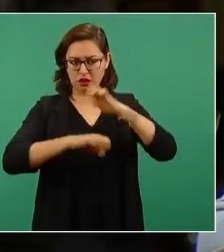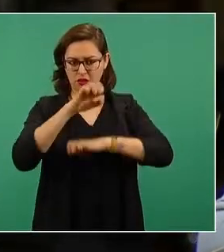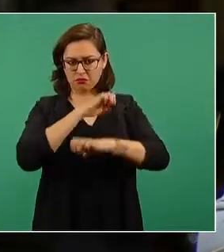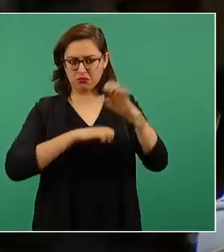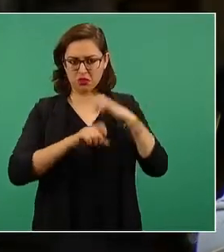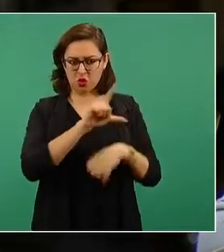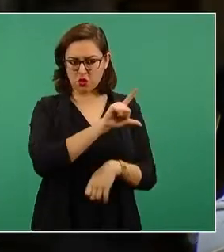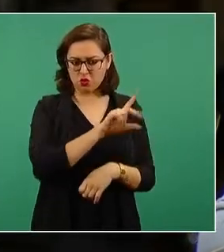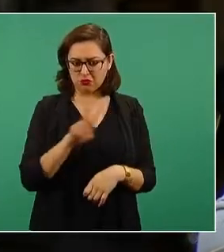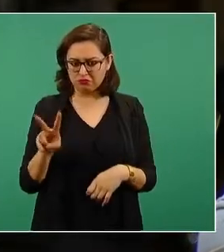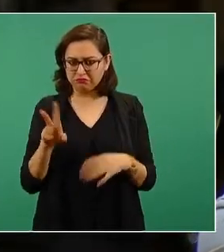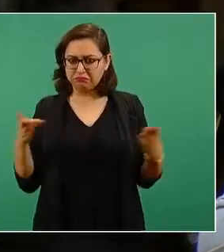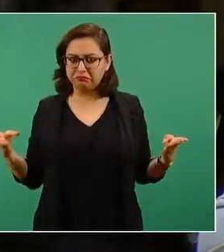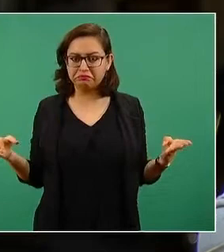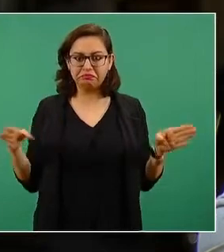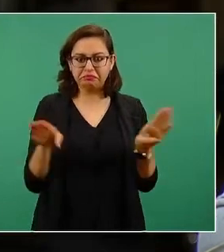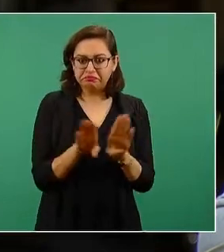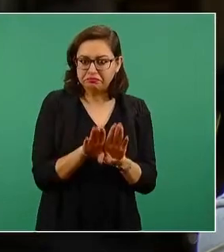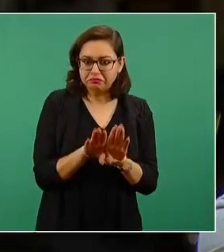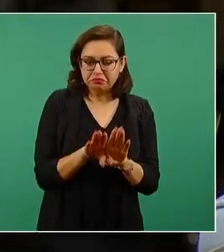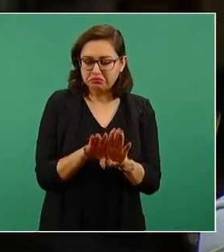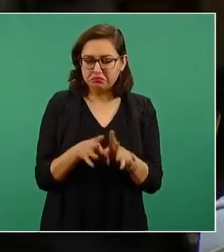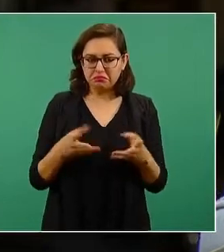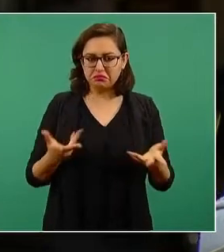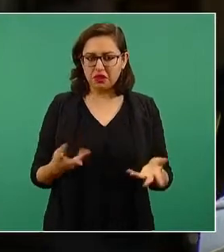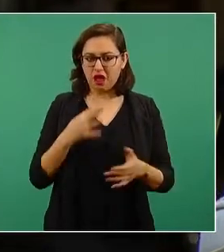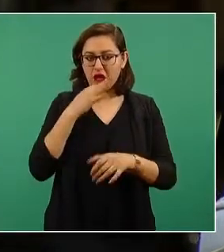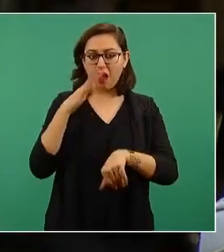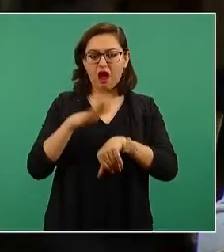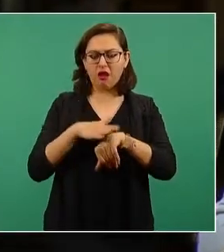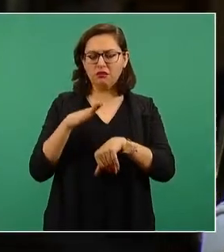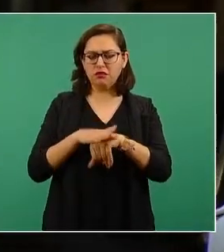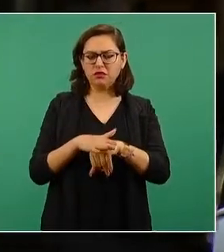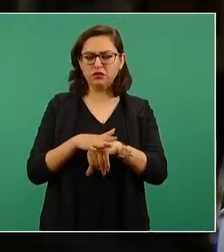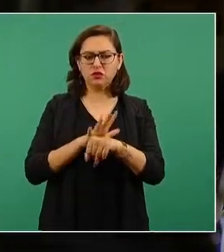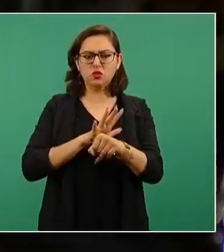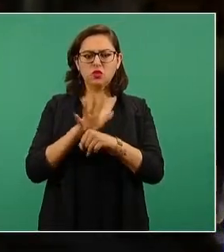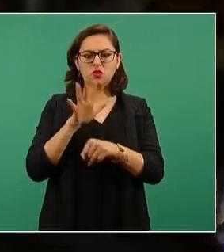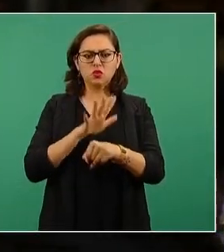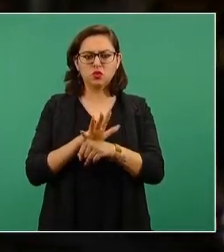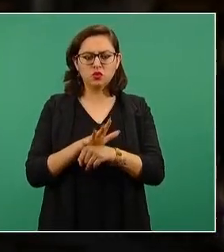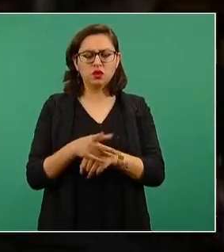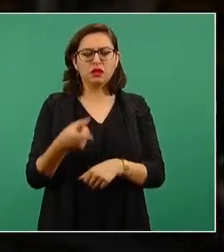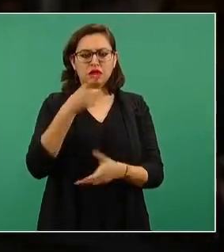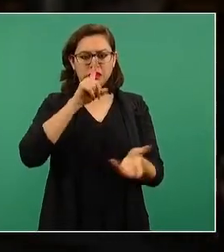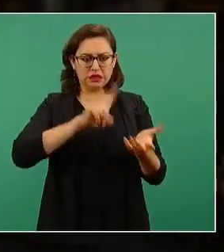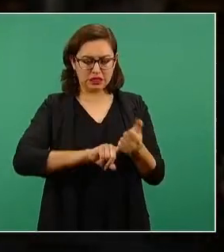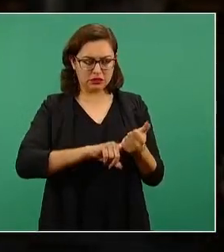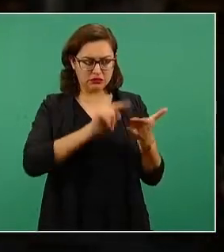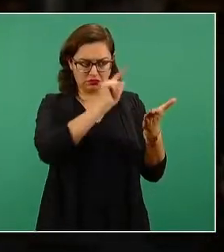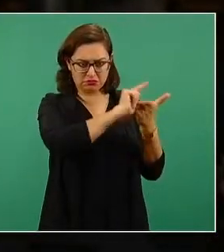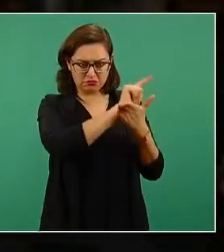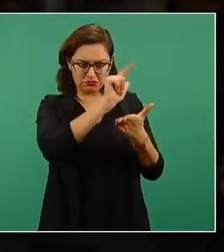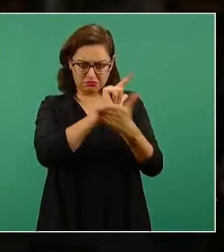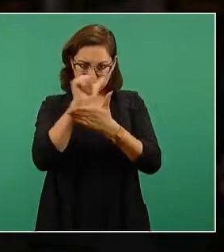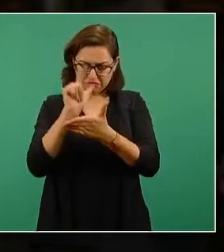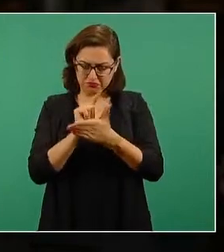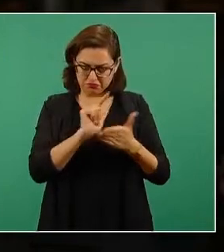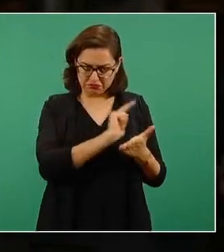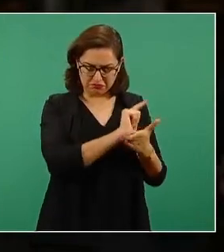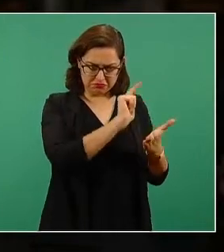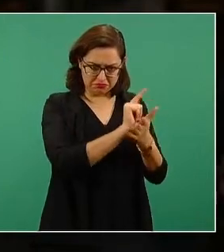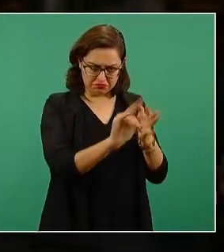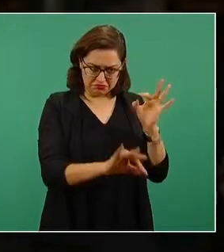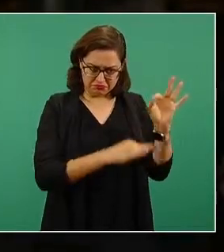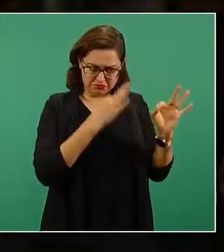lunes a viernes. El comunicado fue que se iba a sanitizar. Pero bueno,